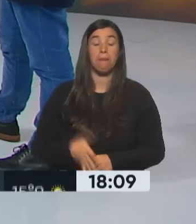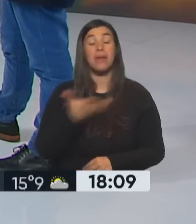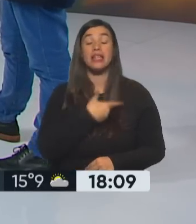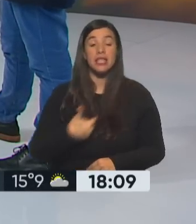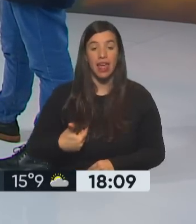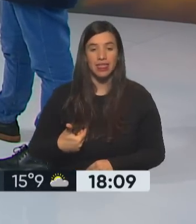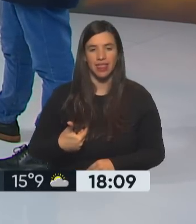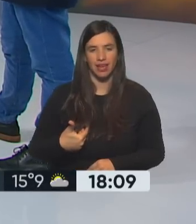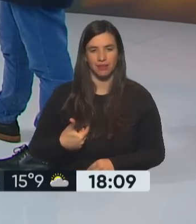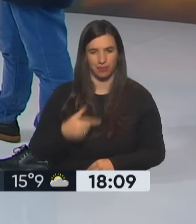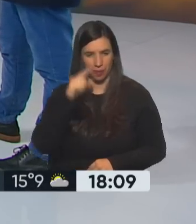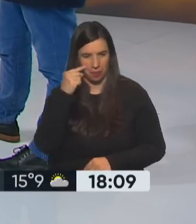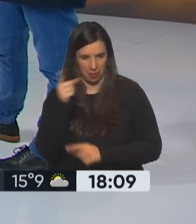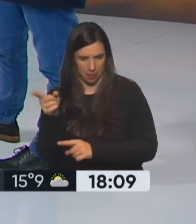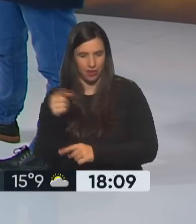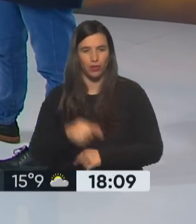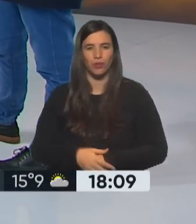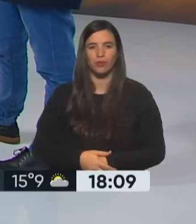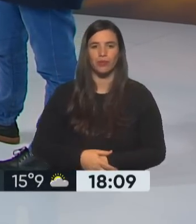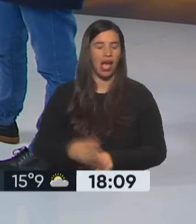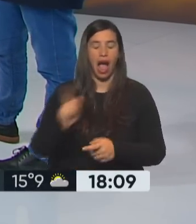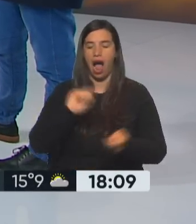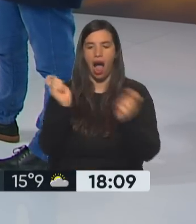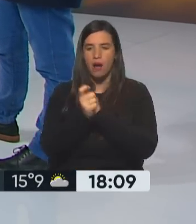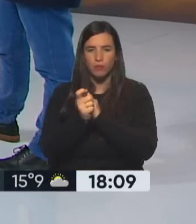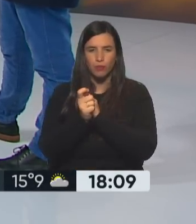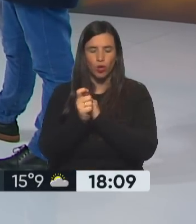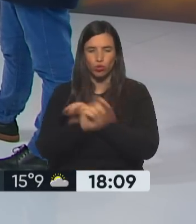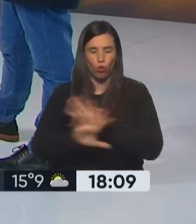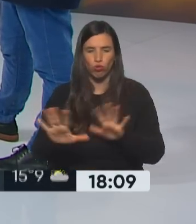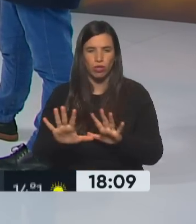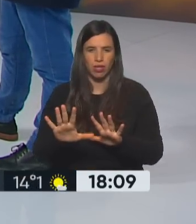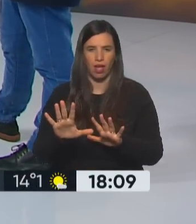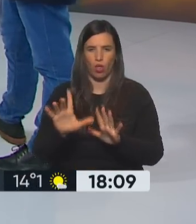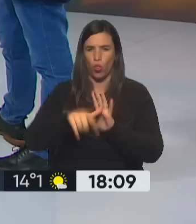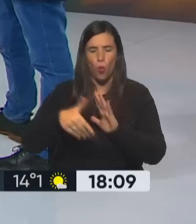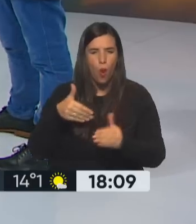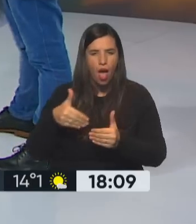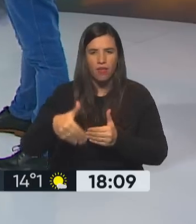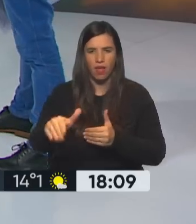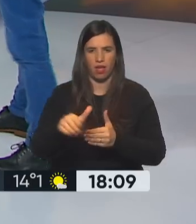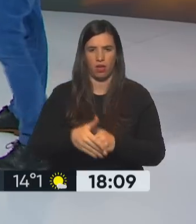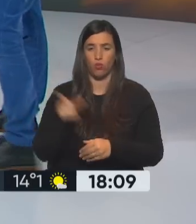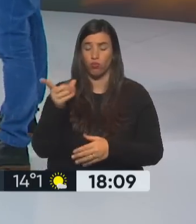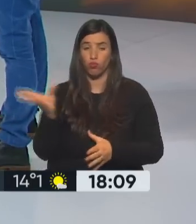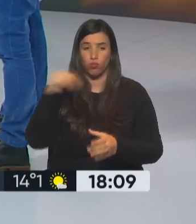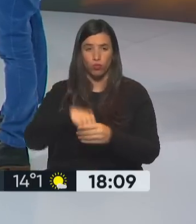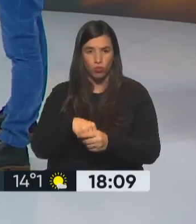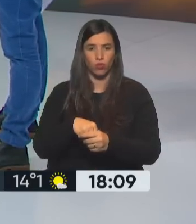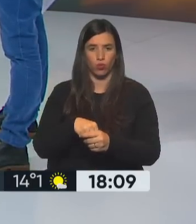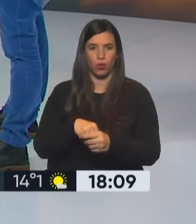y duradero lo incluye a usted, dejando de atentar contra la división de poderes. Acá los únicos rehenes somos